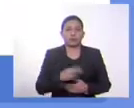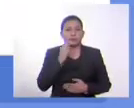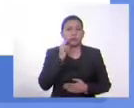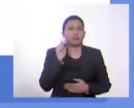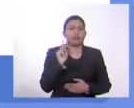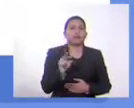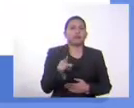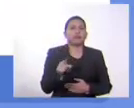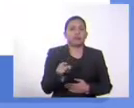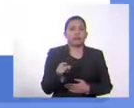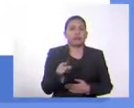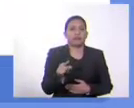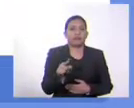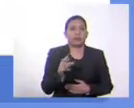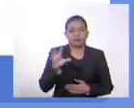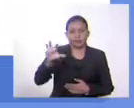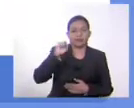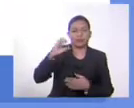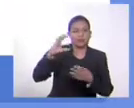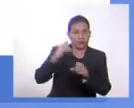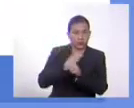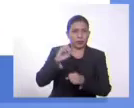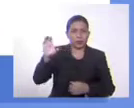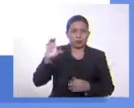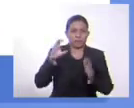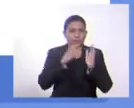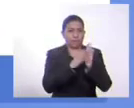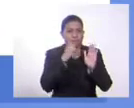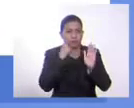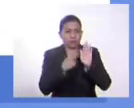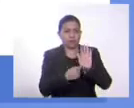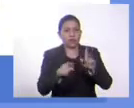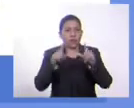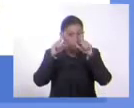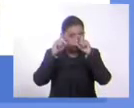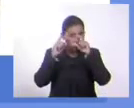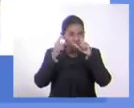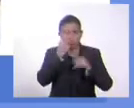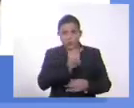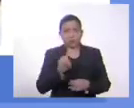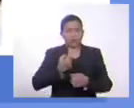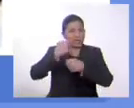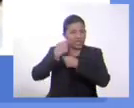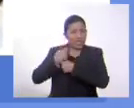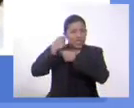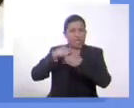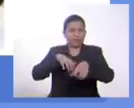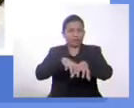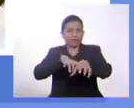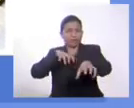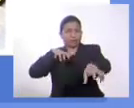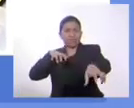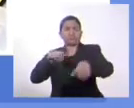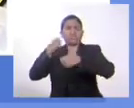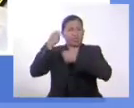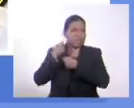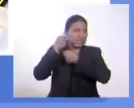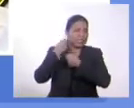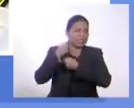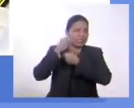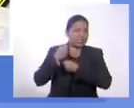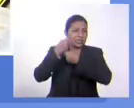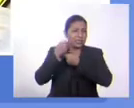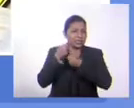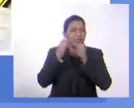fotografía de la expresión popular exigiendo pues una ley que prohíba la minería